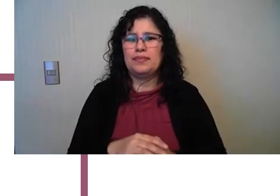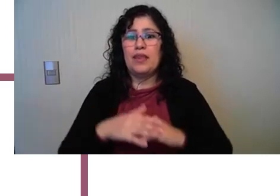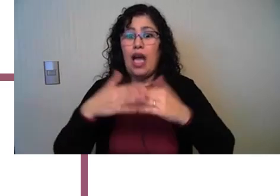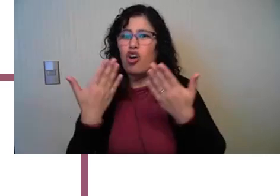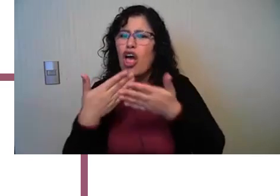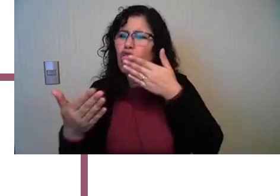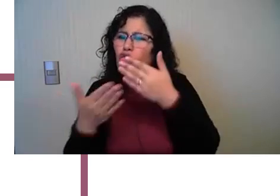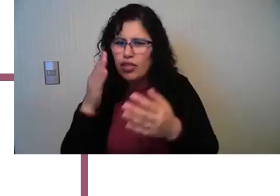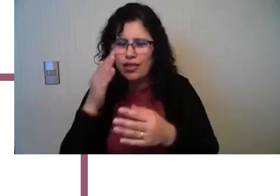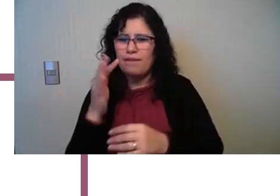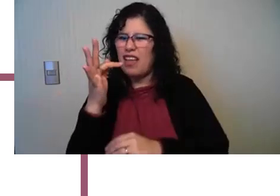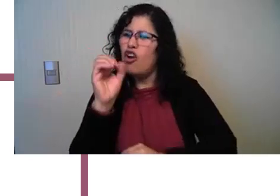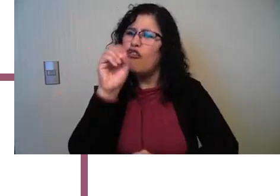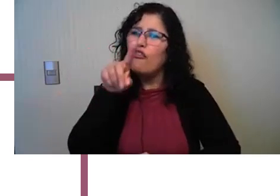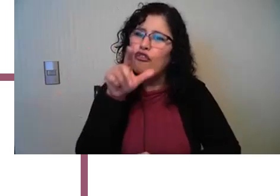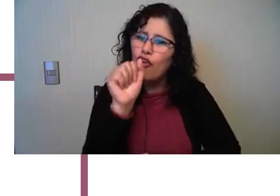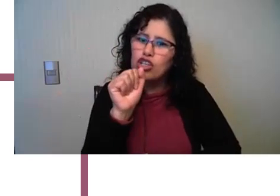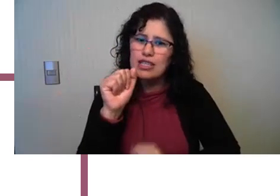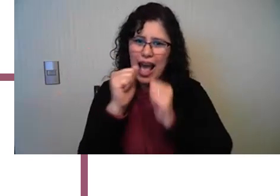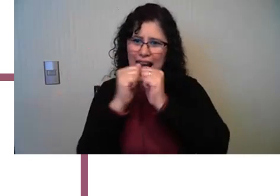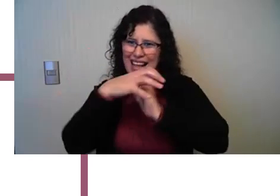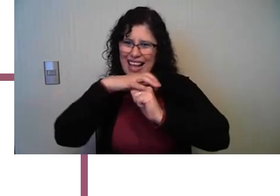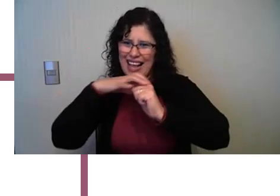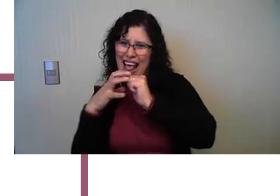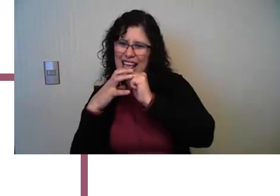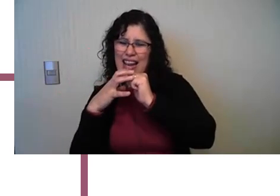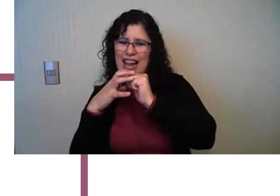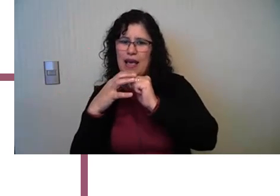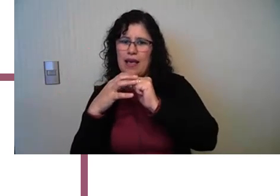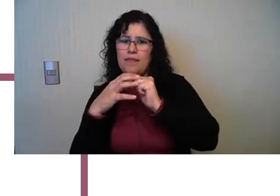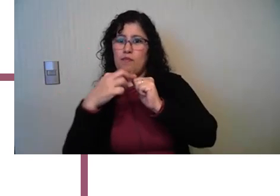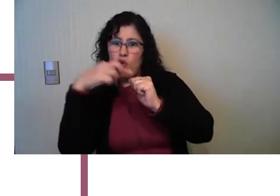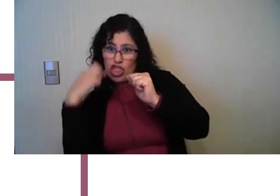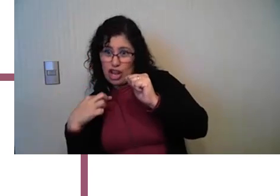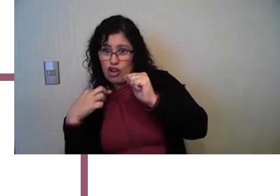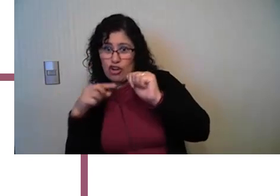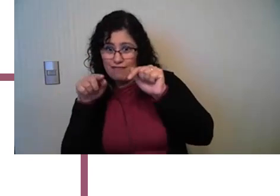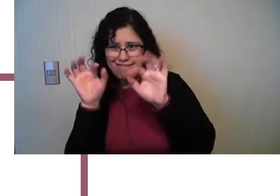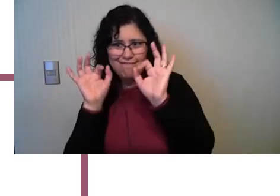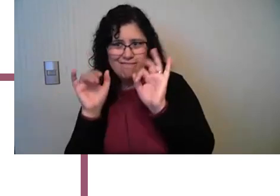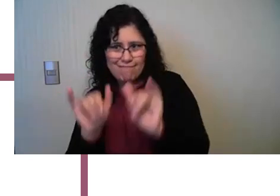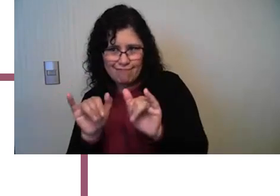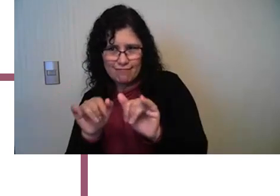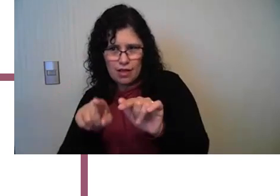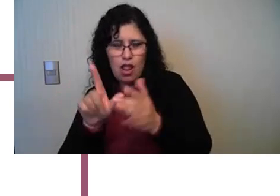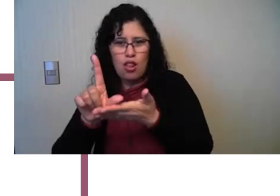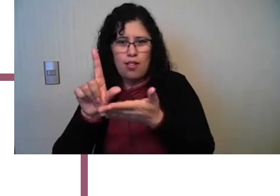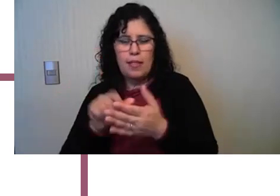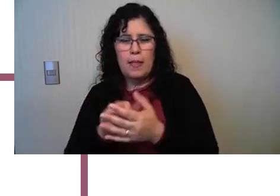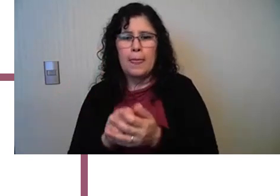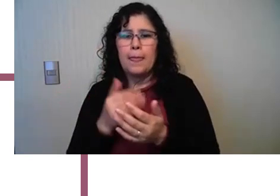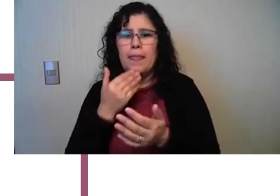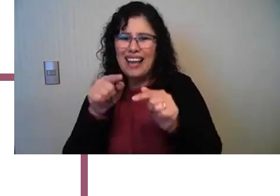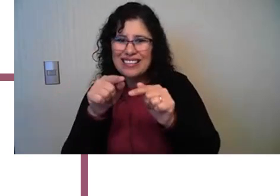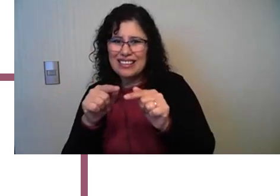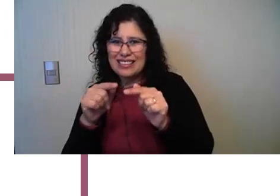craneana posterior, está detrás del tronco encefálico, ¿cierto? Forma parte del techo del